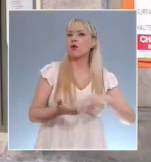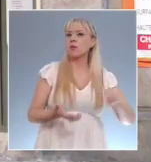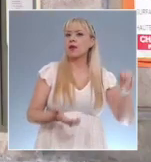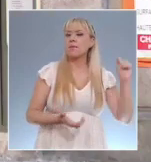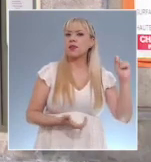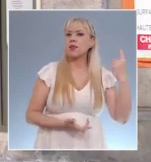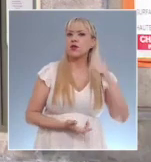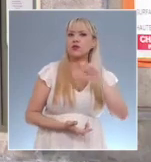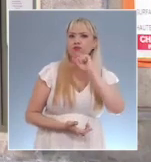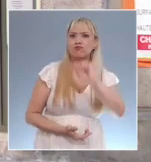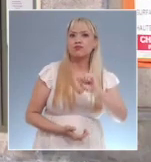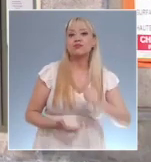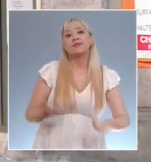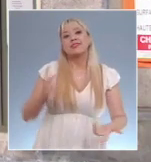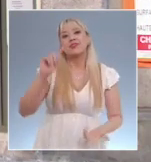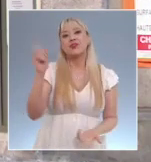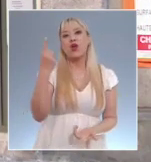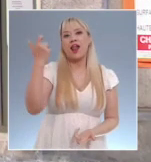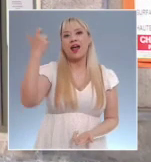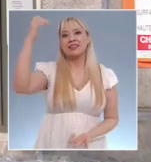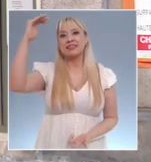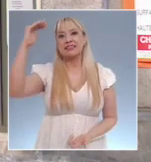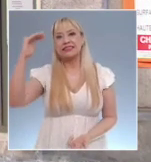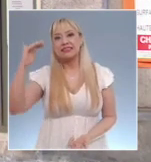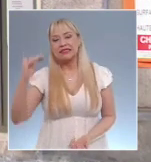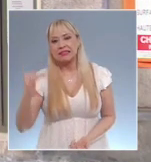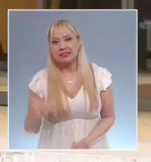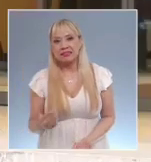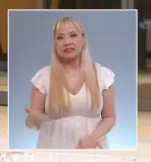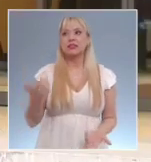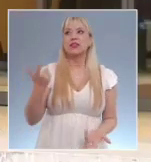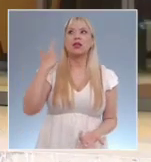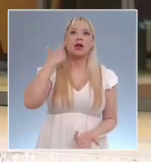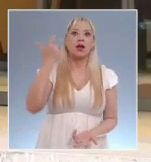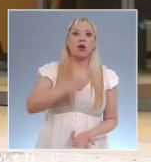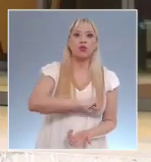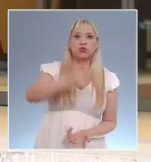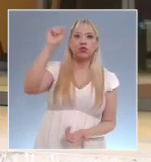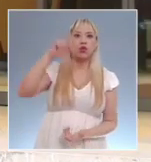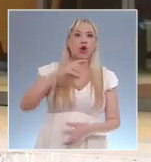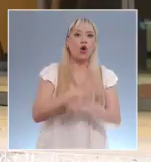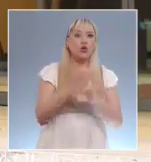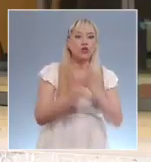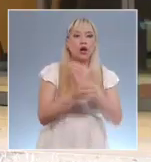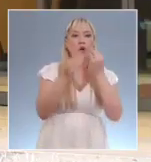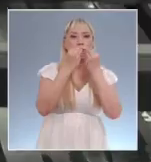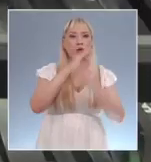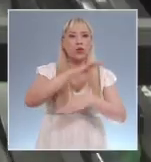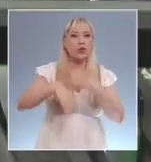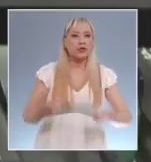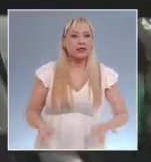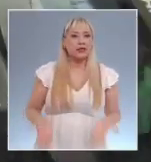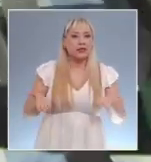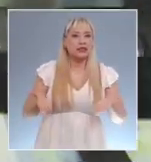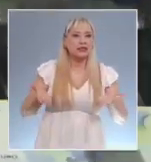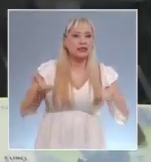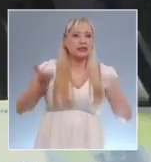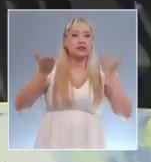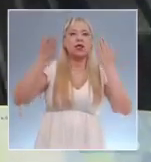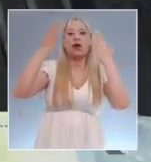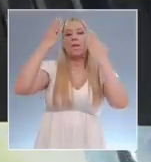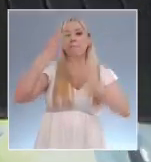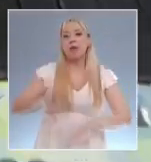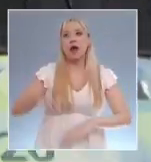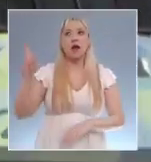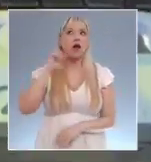otras monedas y a los altos niveles de inflación, de acuerdo con un informe del banco Credit Suisse. Detalla que esta pérdida se